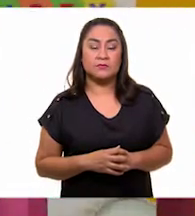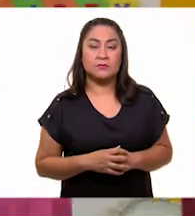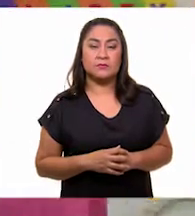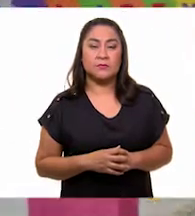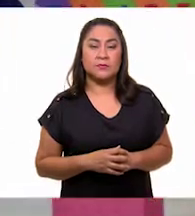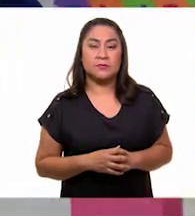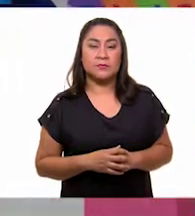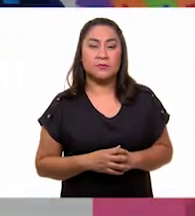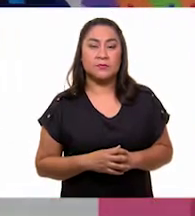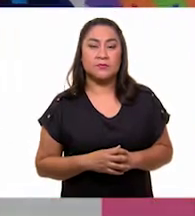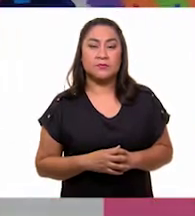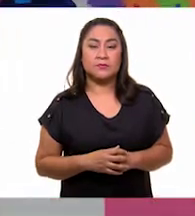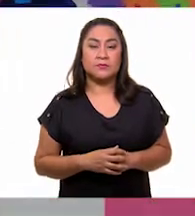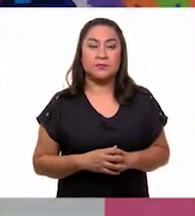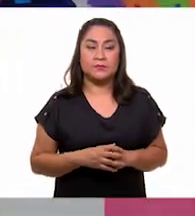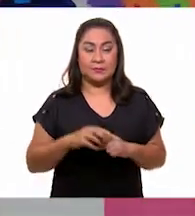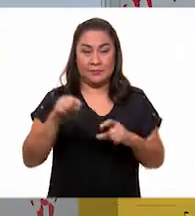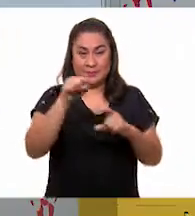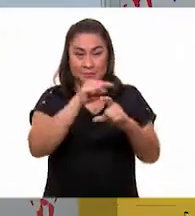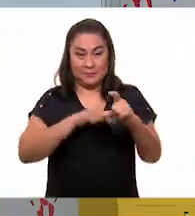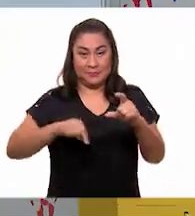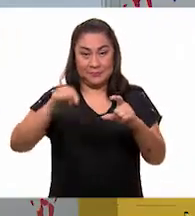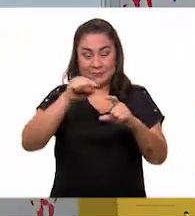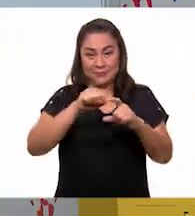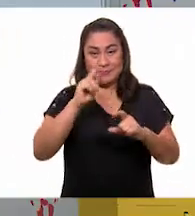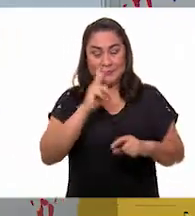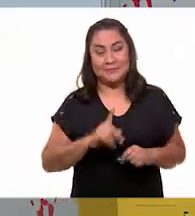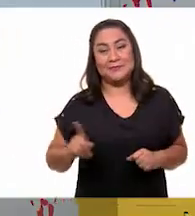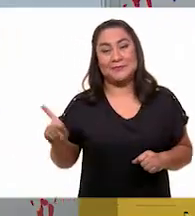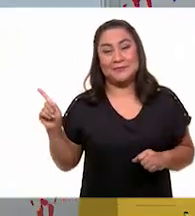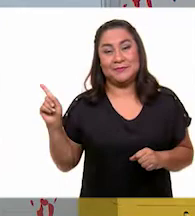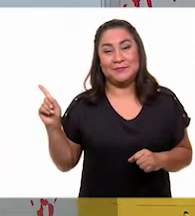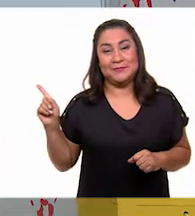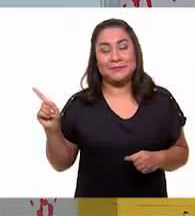el de forma de círculo. Perfecto.